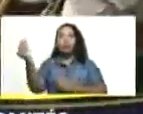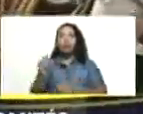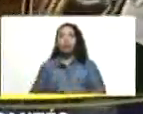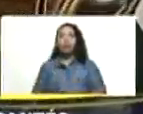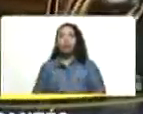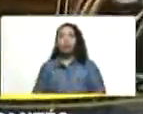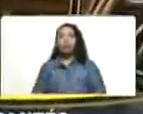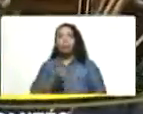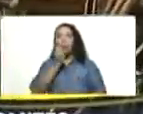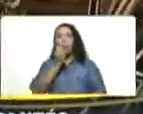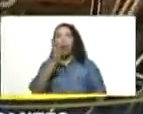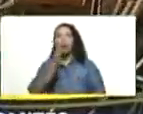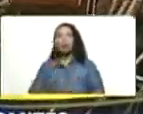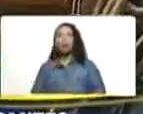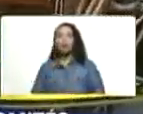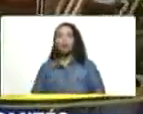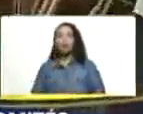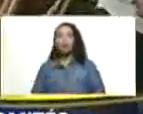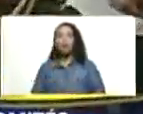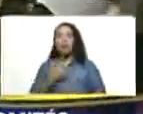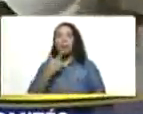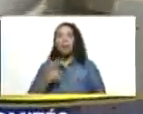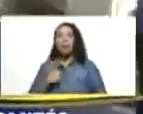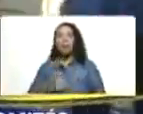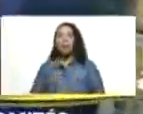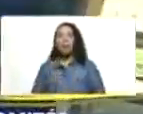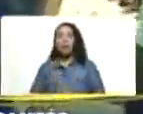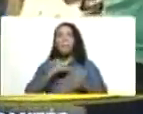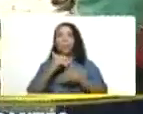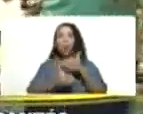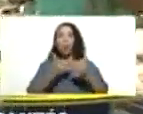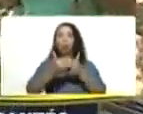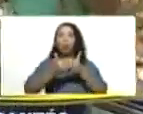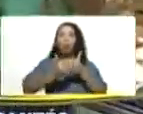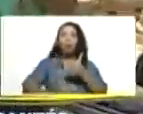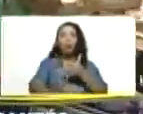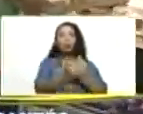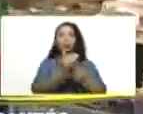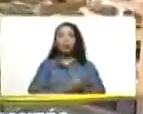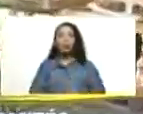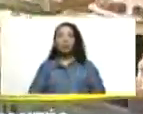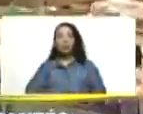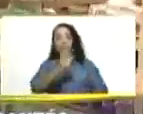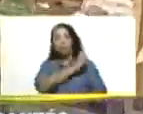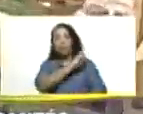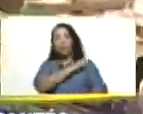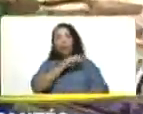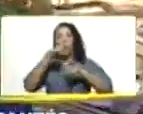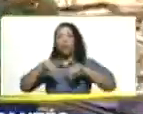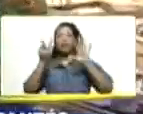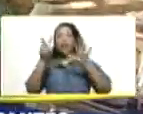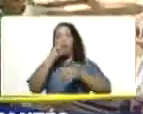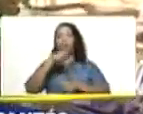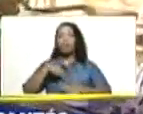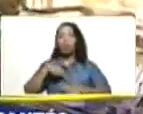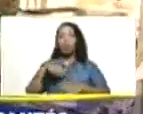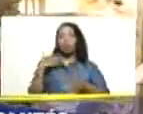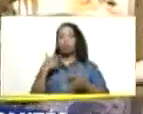Bueno, ¿qué me dice, Tellería? Vamos avanzando. Bueno, mi comandante en jefe, hoy, bueno, 7 años, no es cualquier